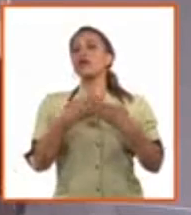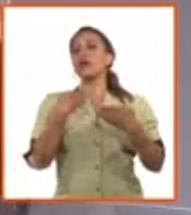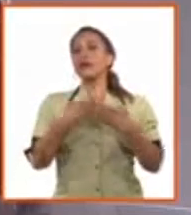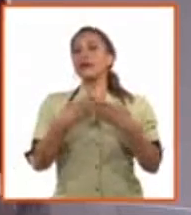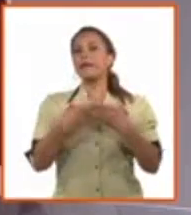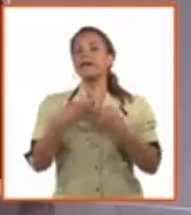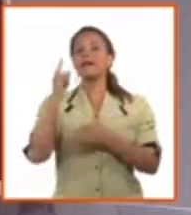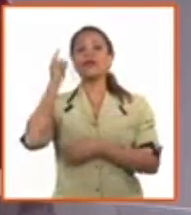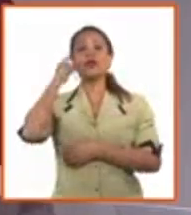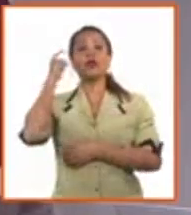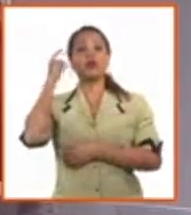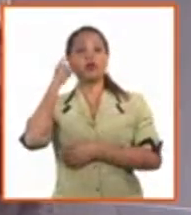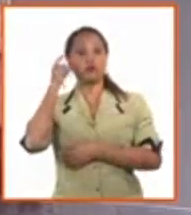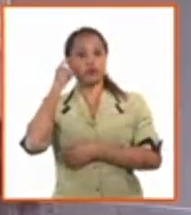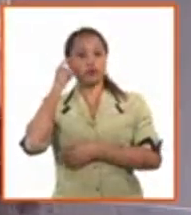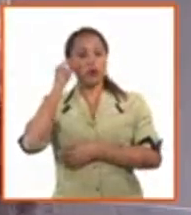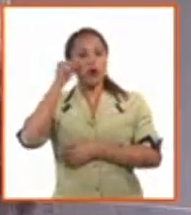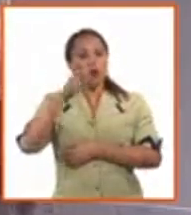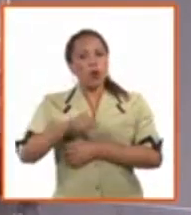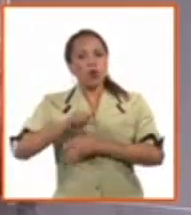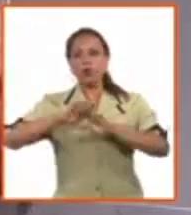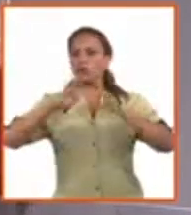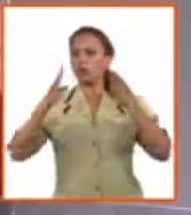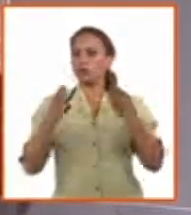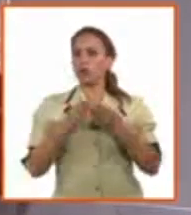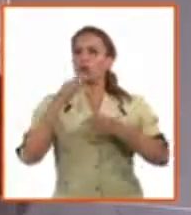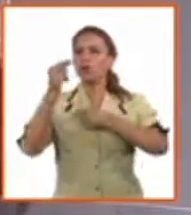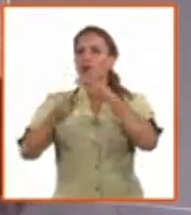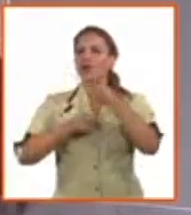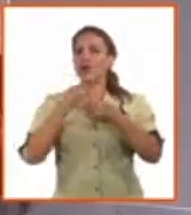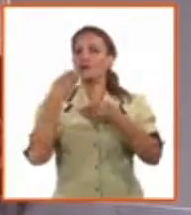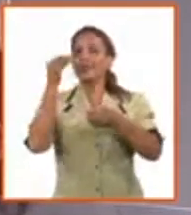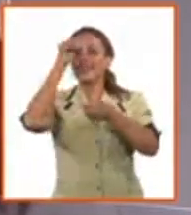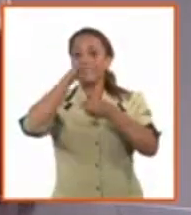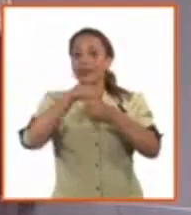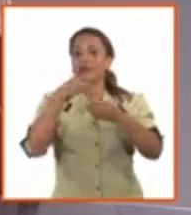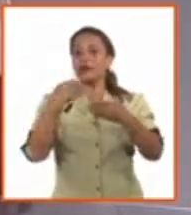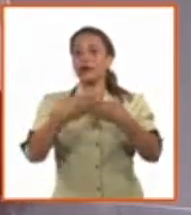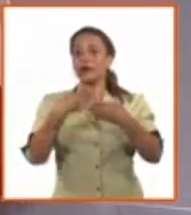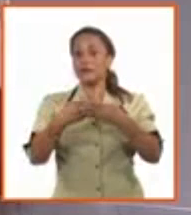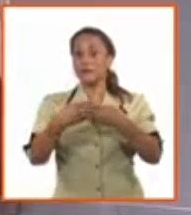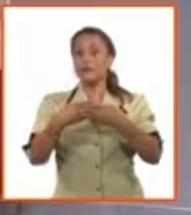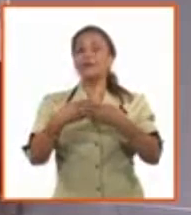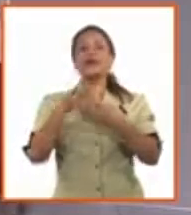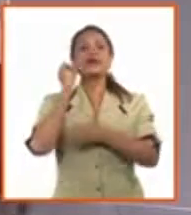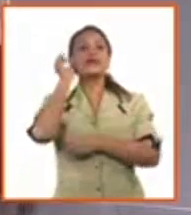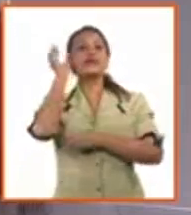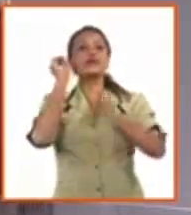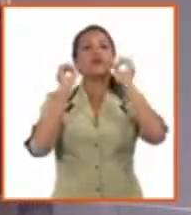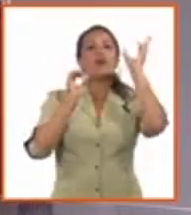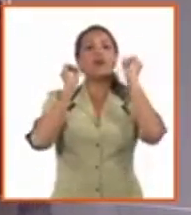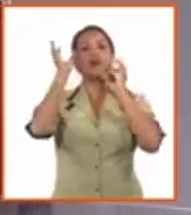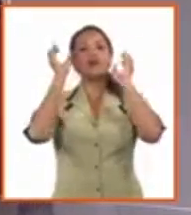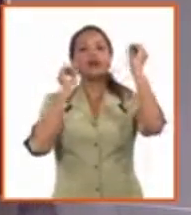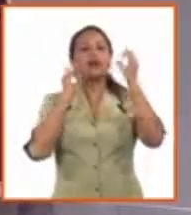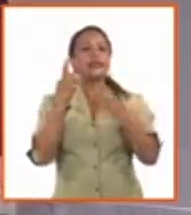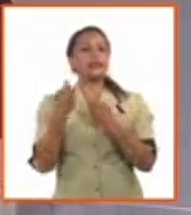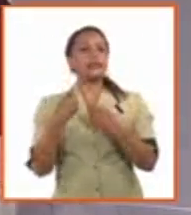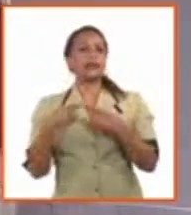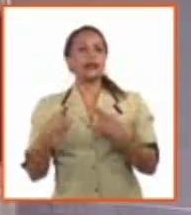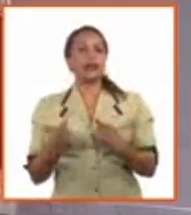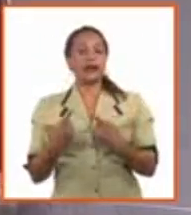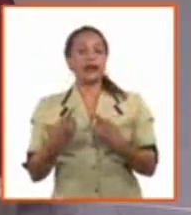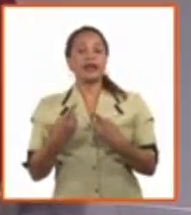una una industria del conocimiento y hoy todo lo que hace minutos en la industria podemos decir que es una industria de innovación pero